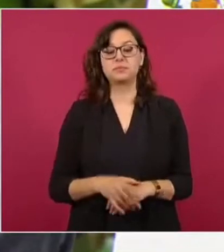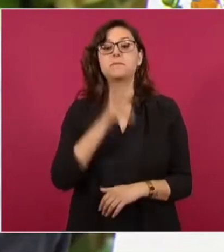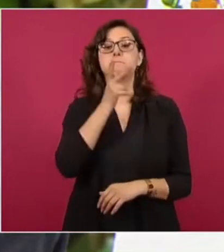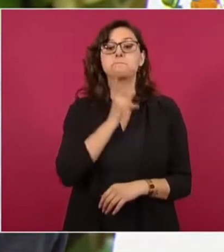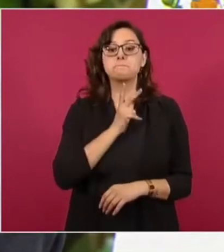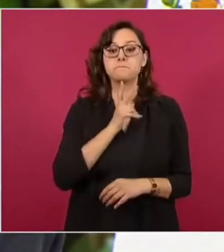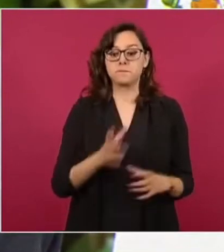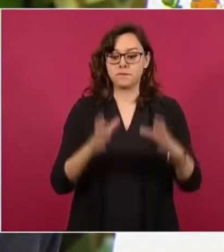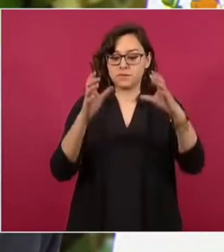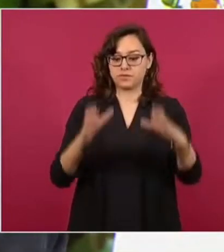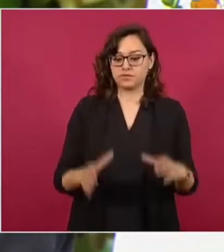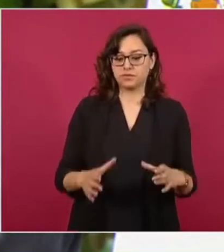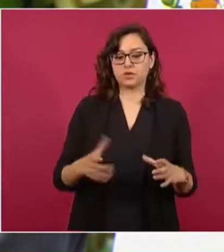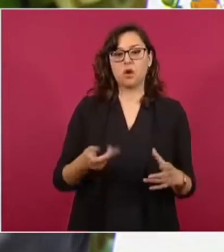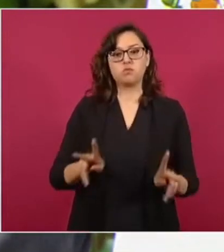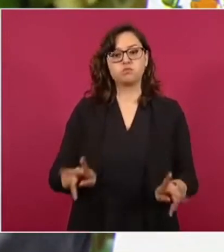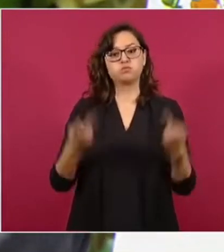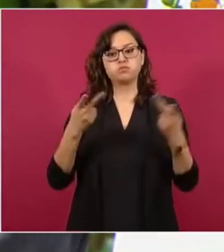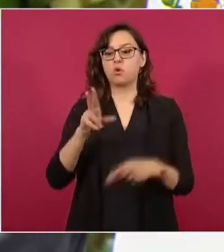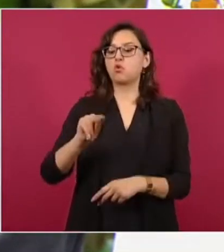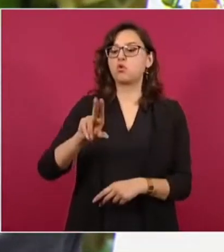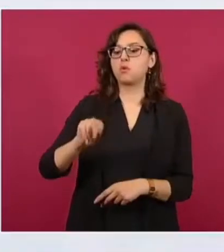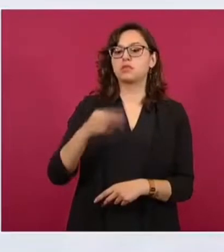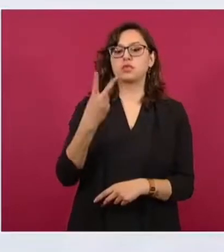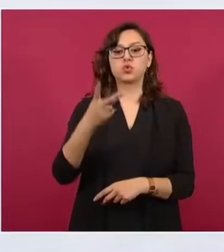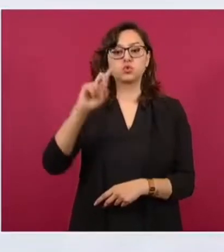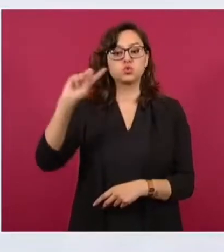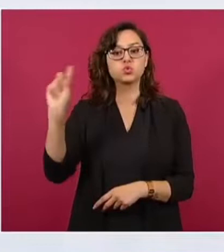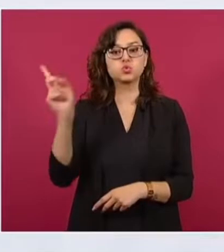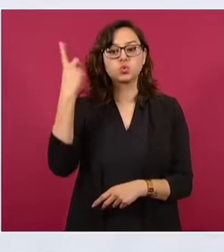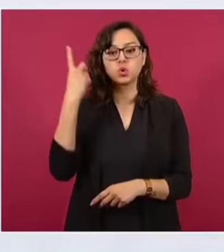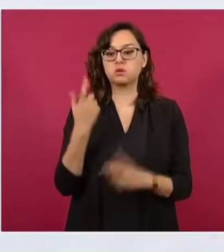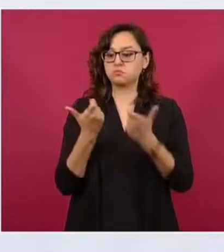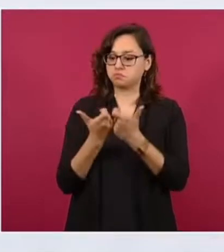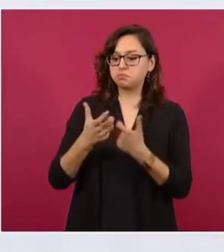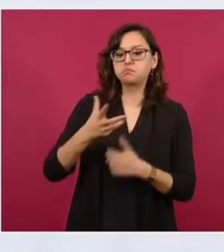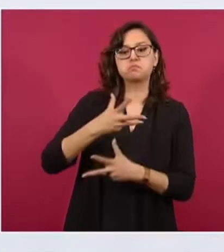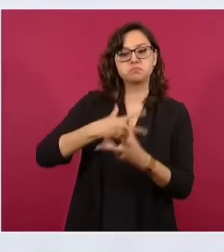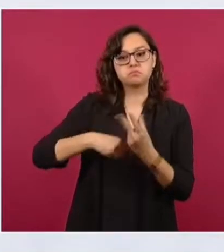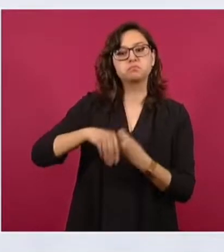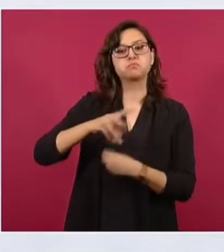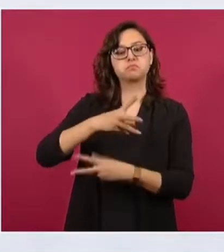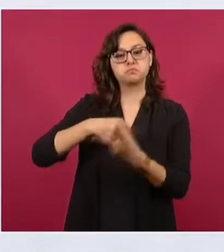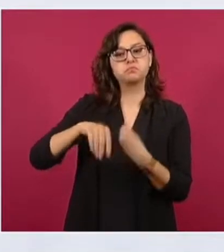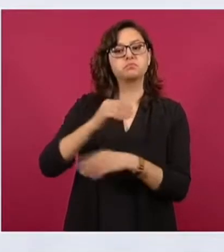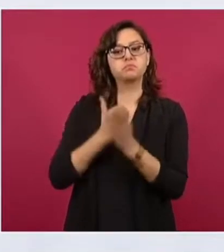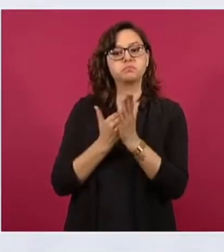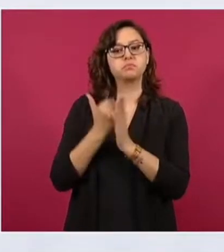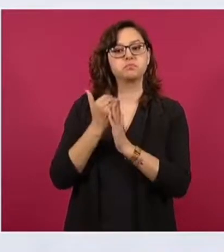en $92 el barril. La economía se está recuperando. El año pasado